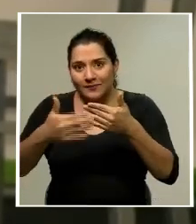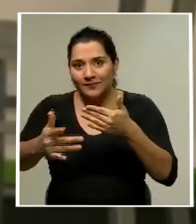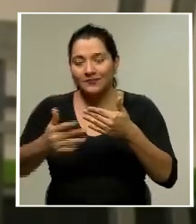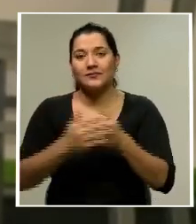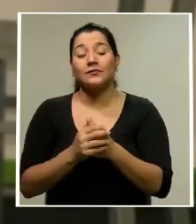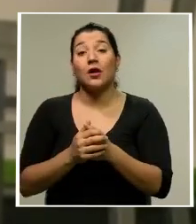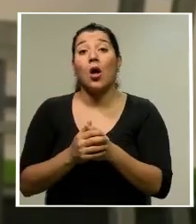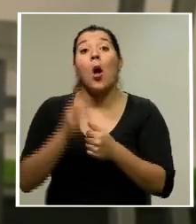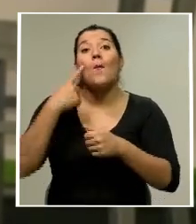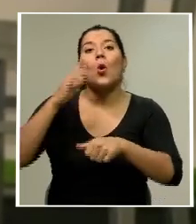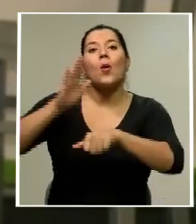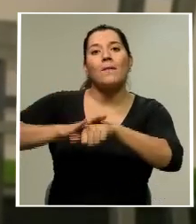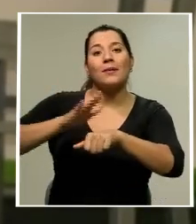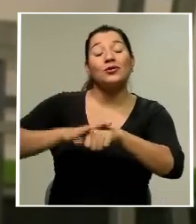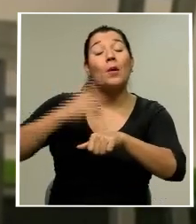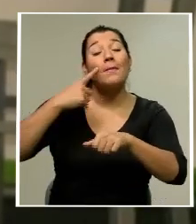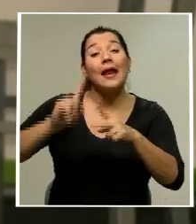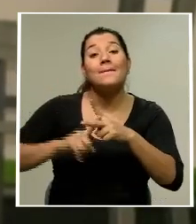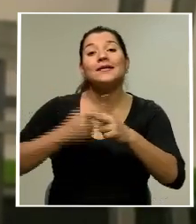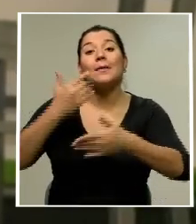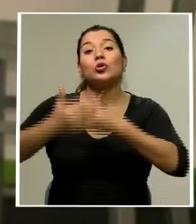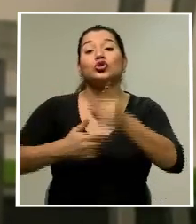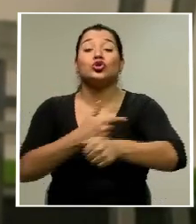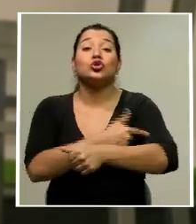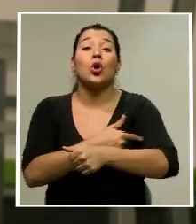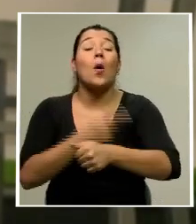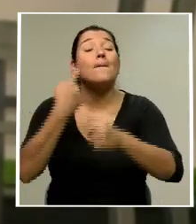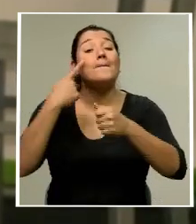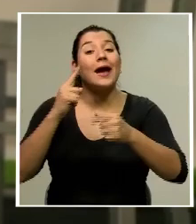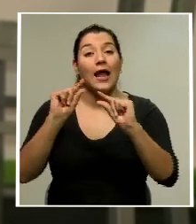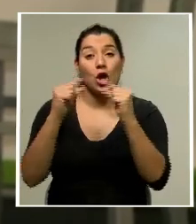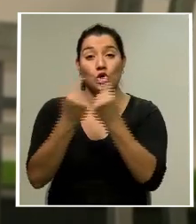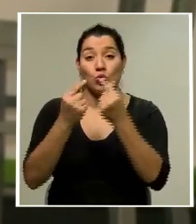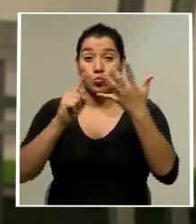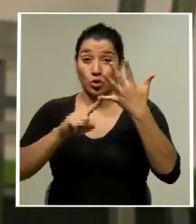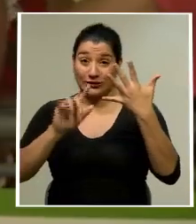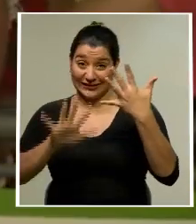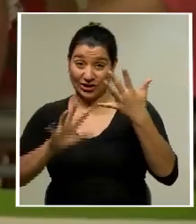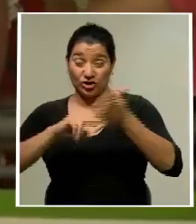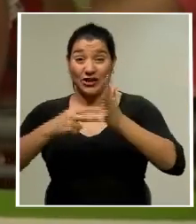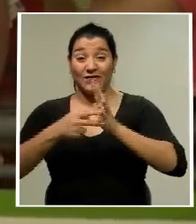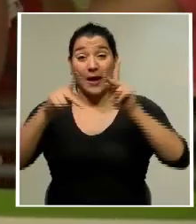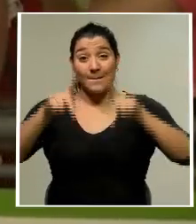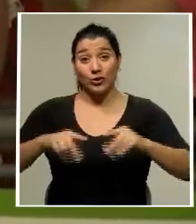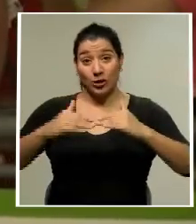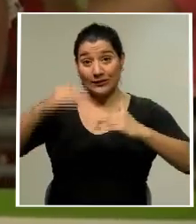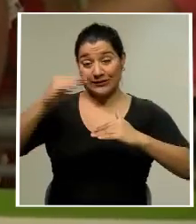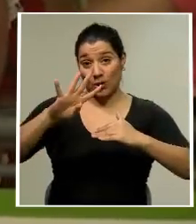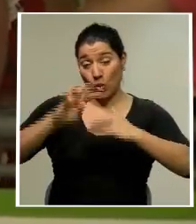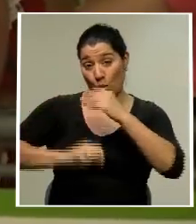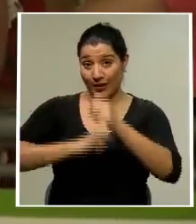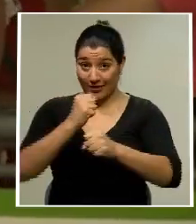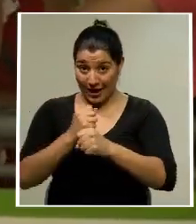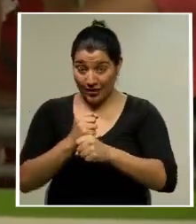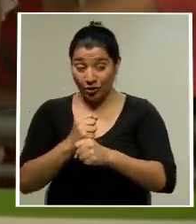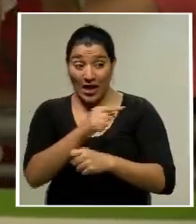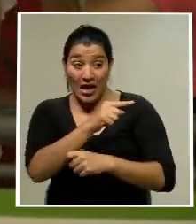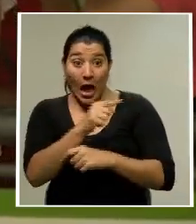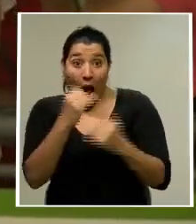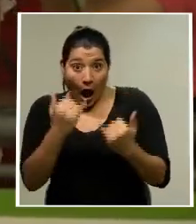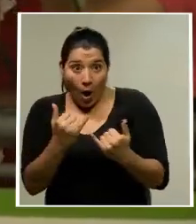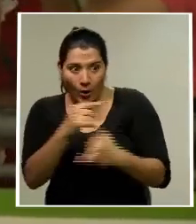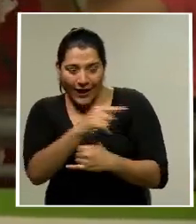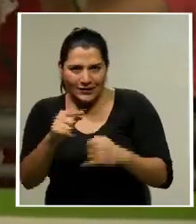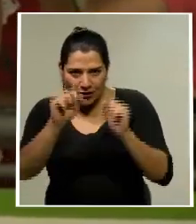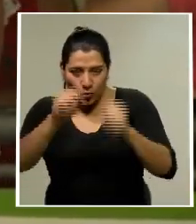tras el aval para abrir la vacunación del grupo 5 a personas mayores de 40 años. La posibilidad de que estas personas puedan vacunarse